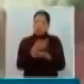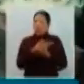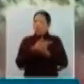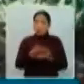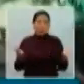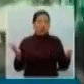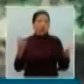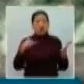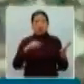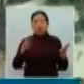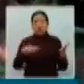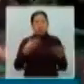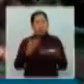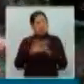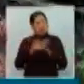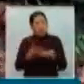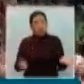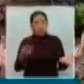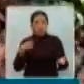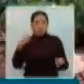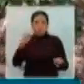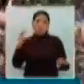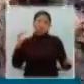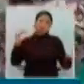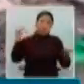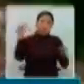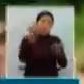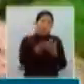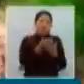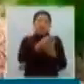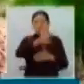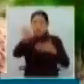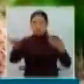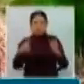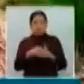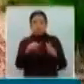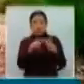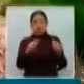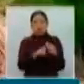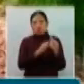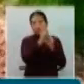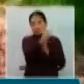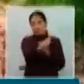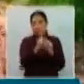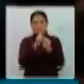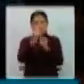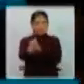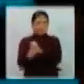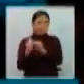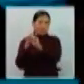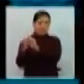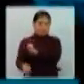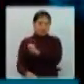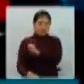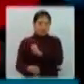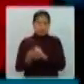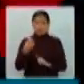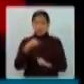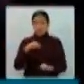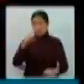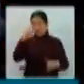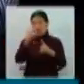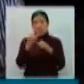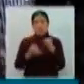que se pueden imaginar para poder llegar a todo lugar, ¿no? Entonces, ha sido eso un desafío para